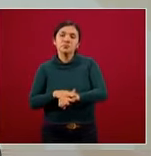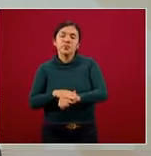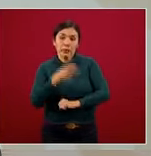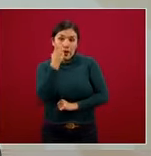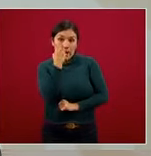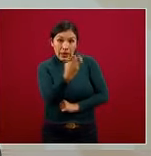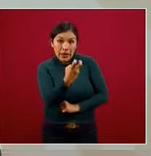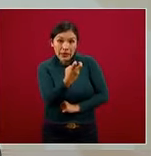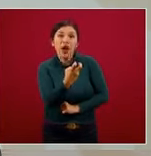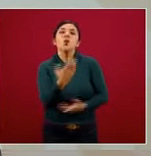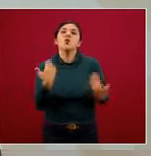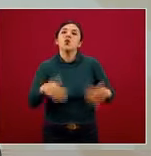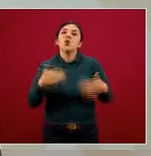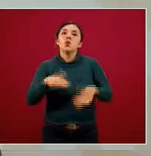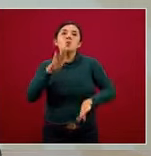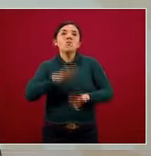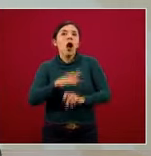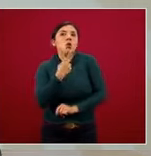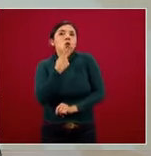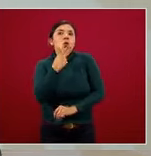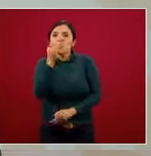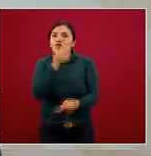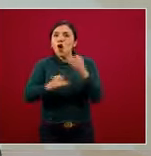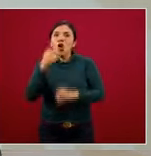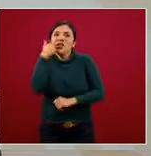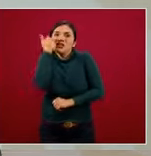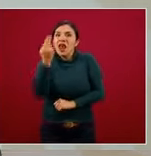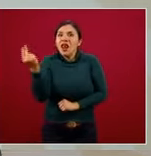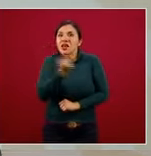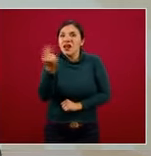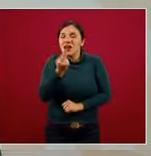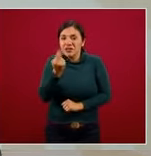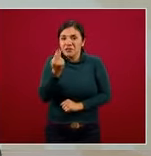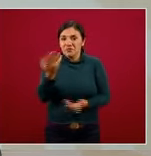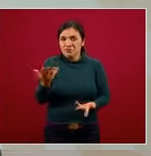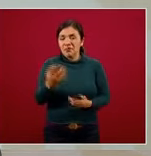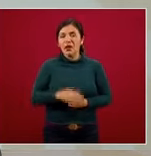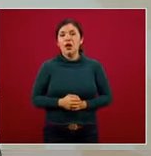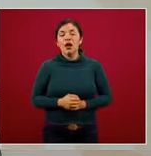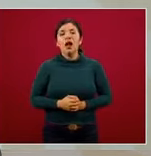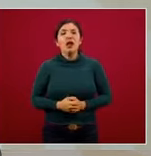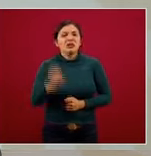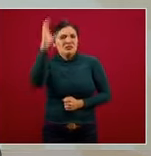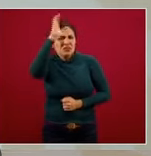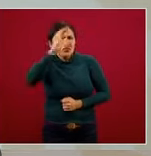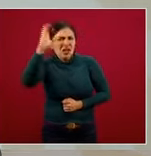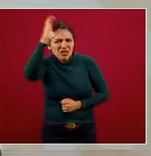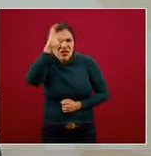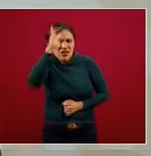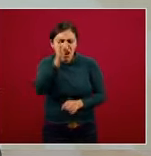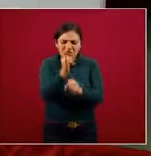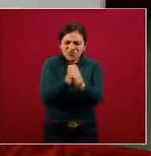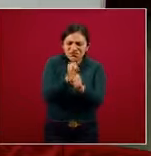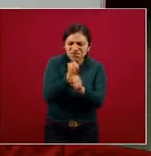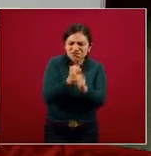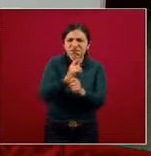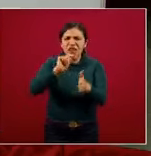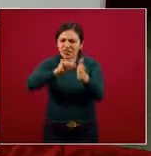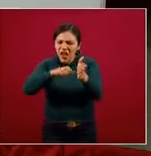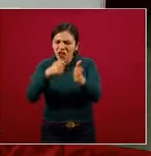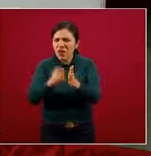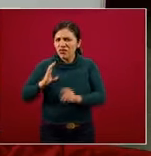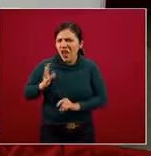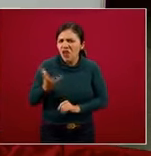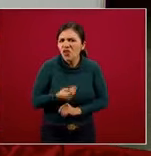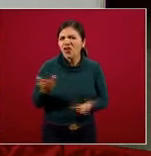luego un bien muy preciado. El desarrollo, la innovación científica y el desarrollo